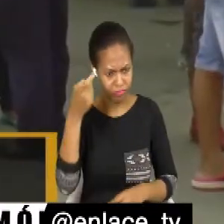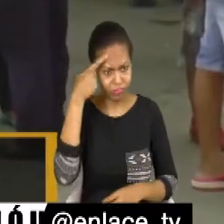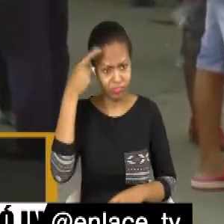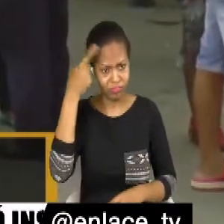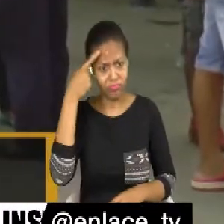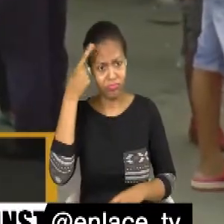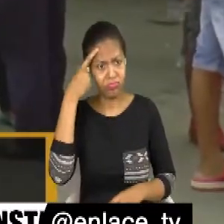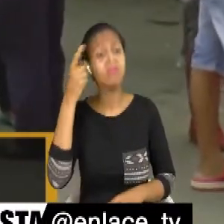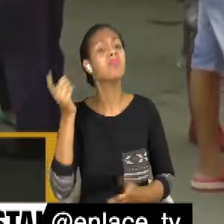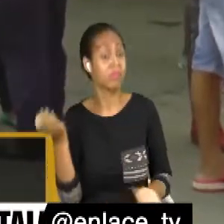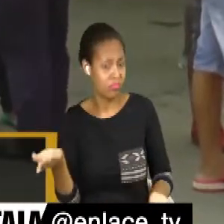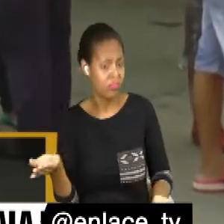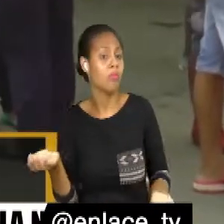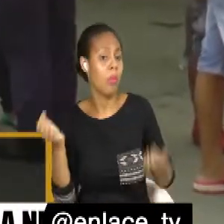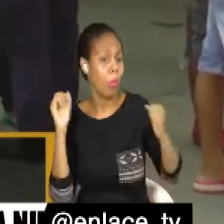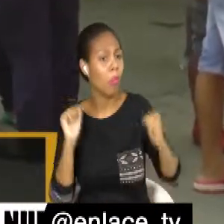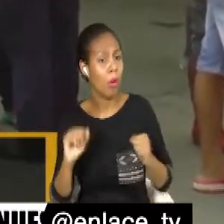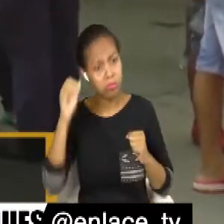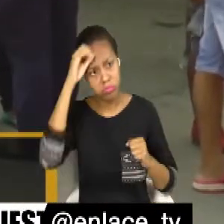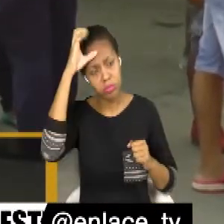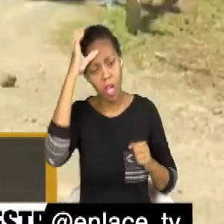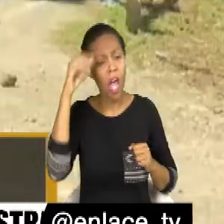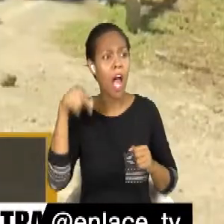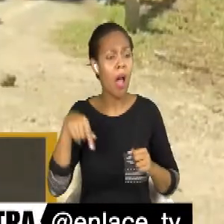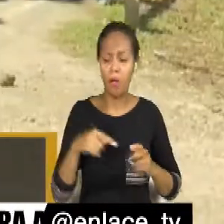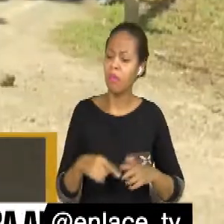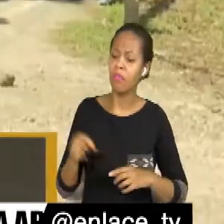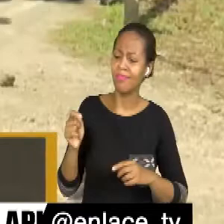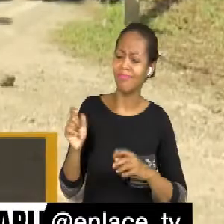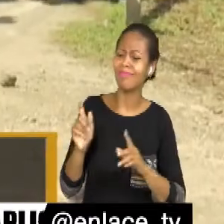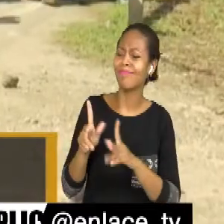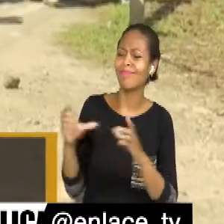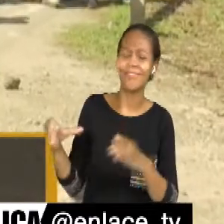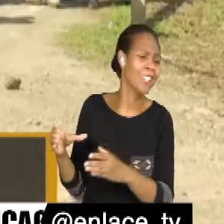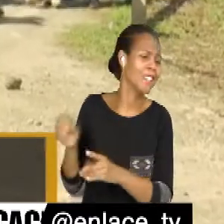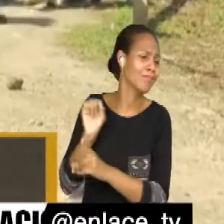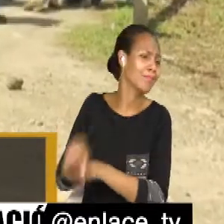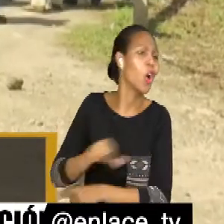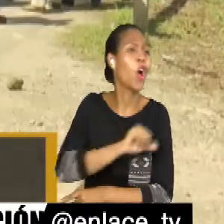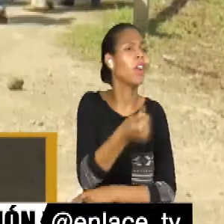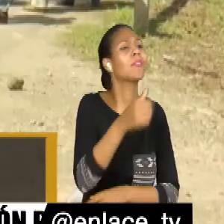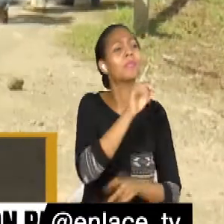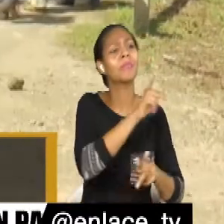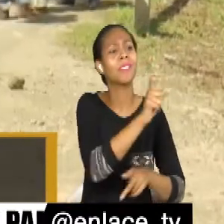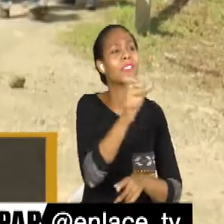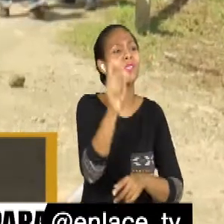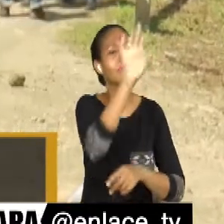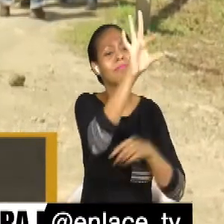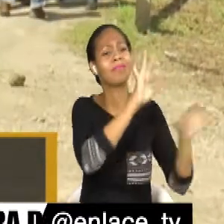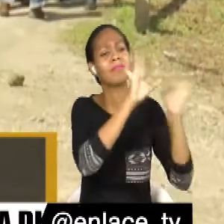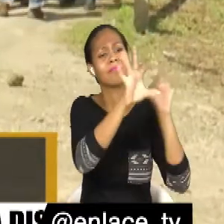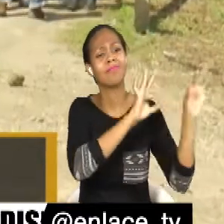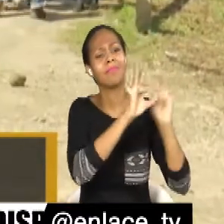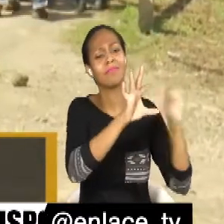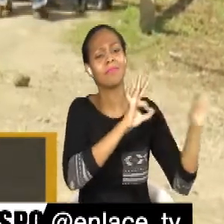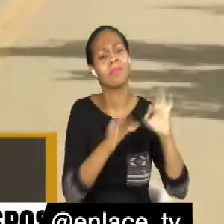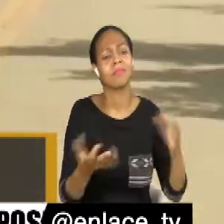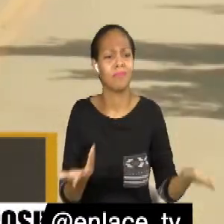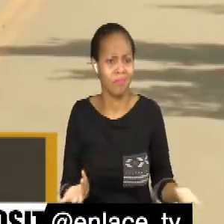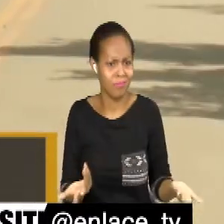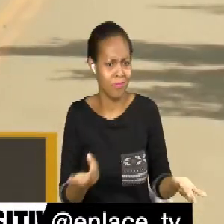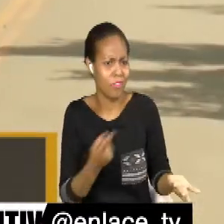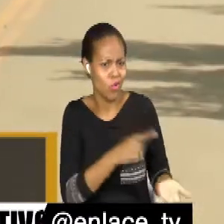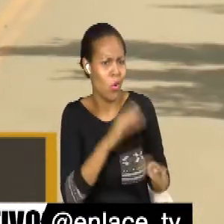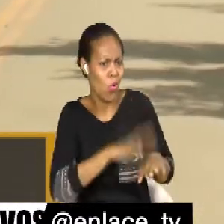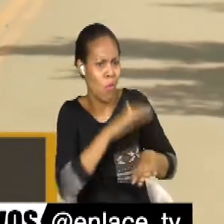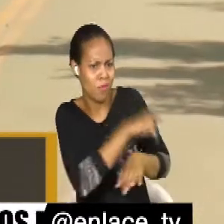estos trabajos y nos traen gente de afuera, ¿sí? Entonces, en eso sí estamos pidiéndole Ecopetrol, que es el responsable, que es el que trae estas empresas,